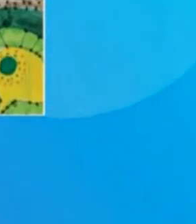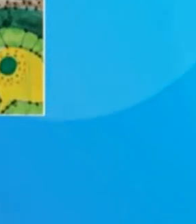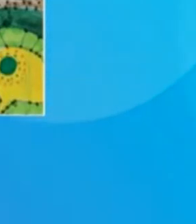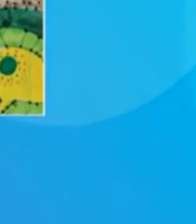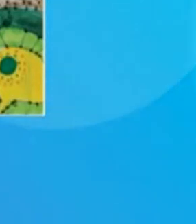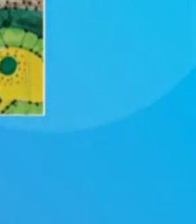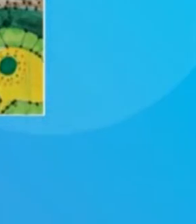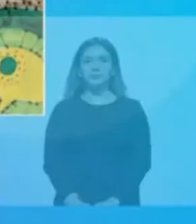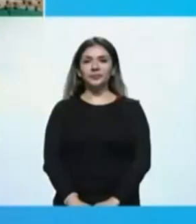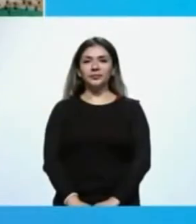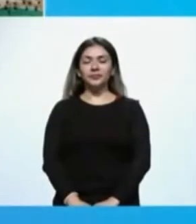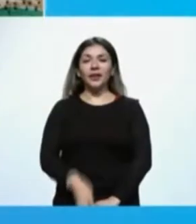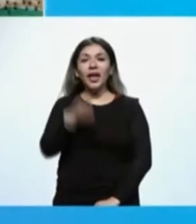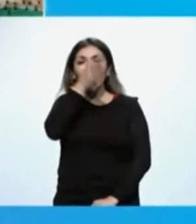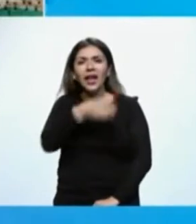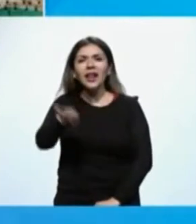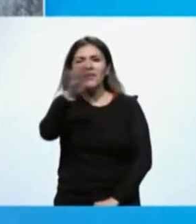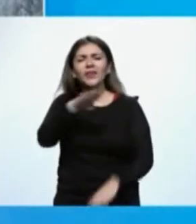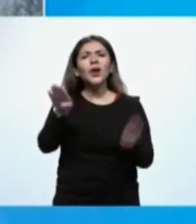Bañar un elefante.